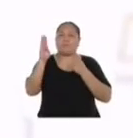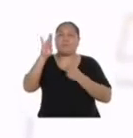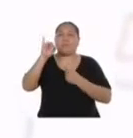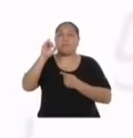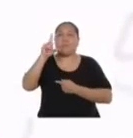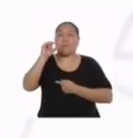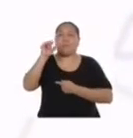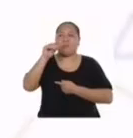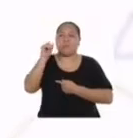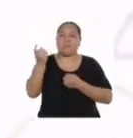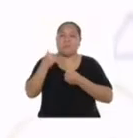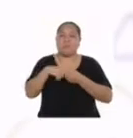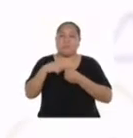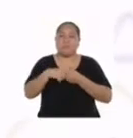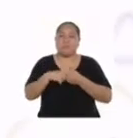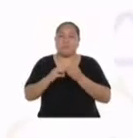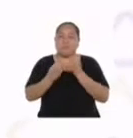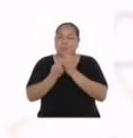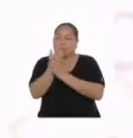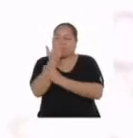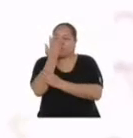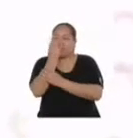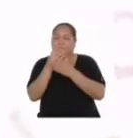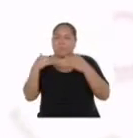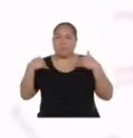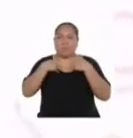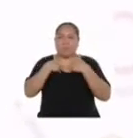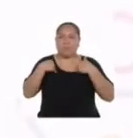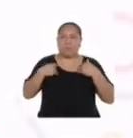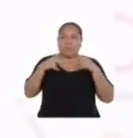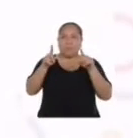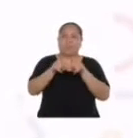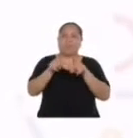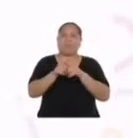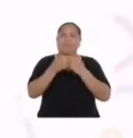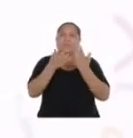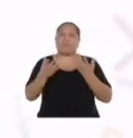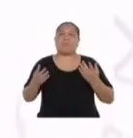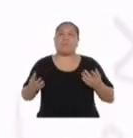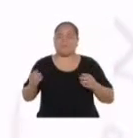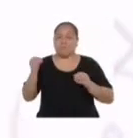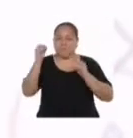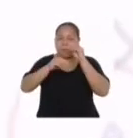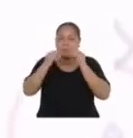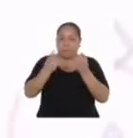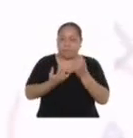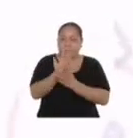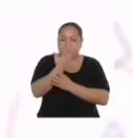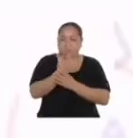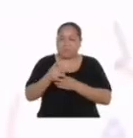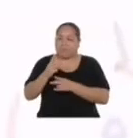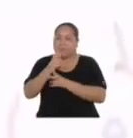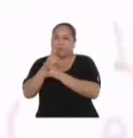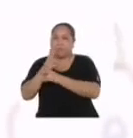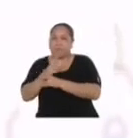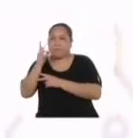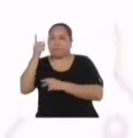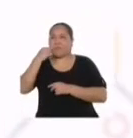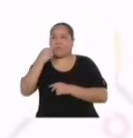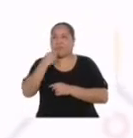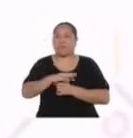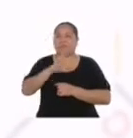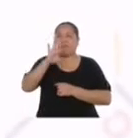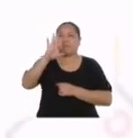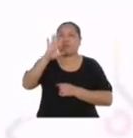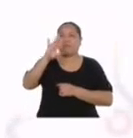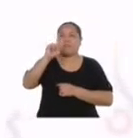Biológico. Lo integran la flora y la fauna, así como los elementos cultivados por el hombre.